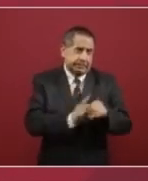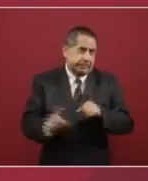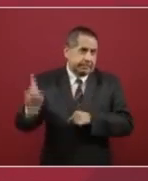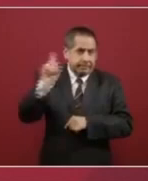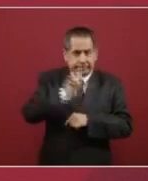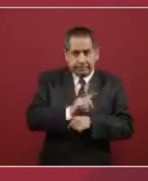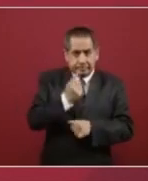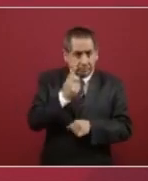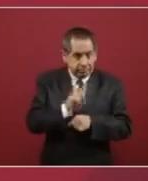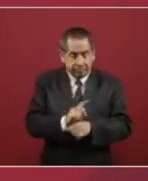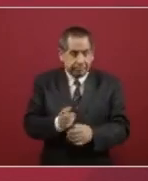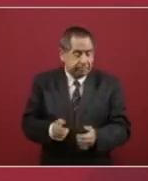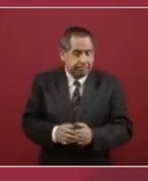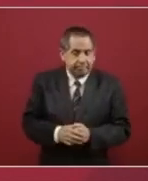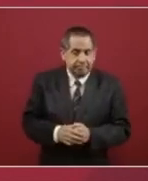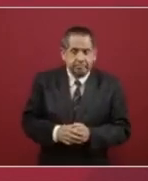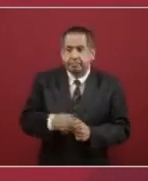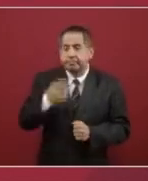pero